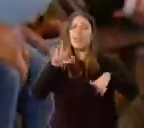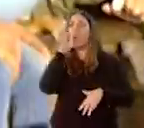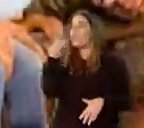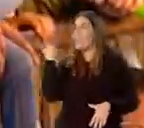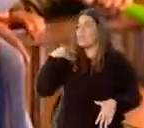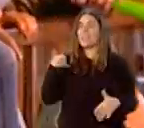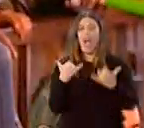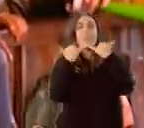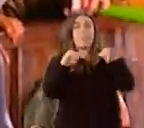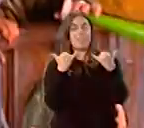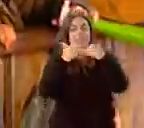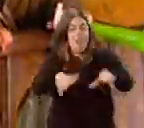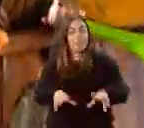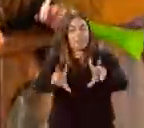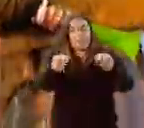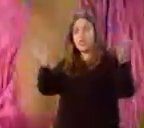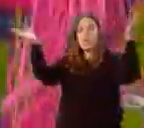cuando terminas